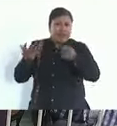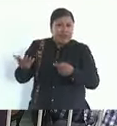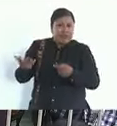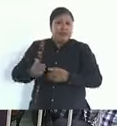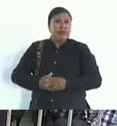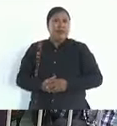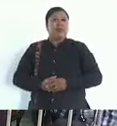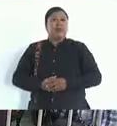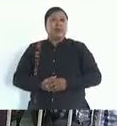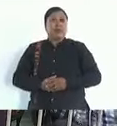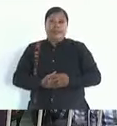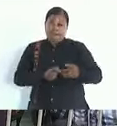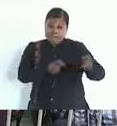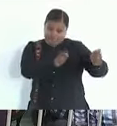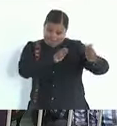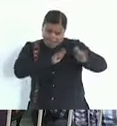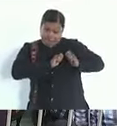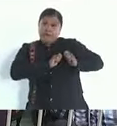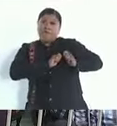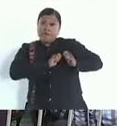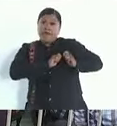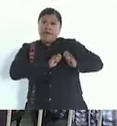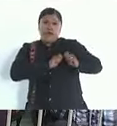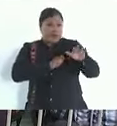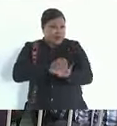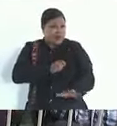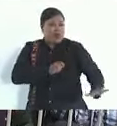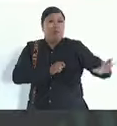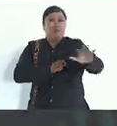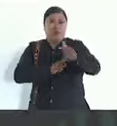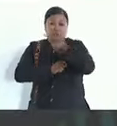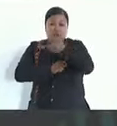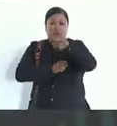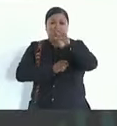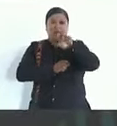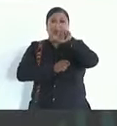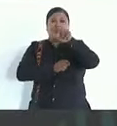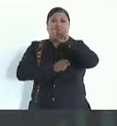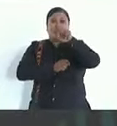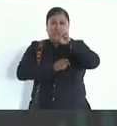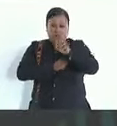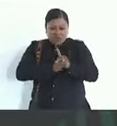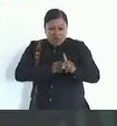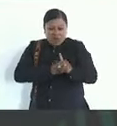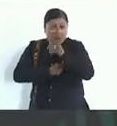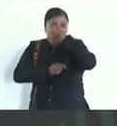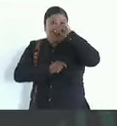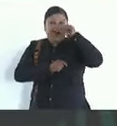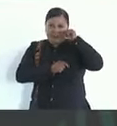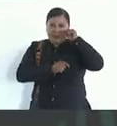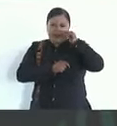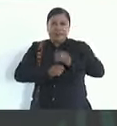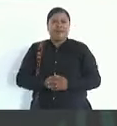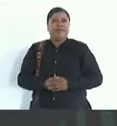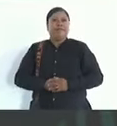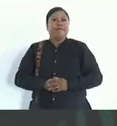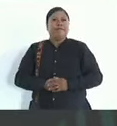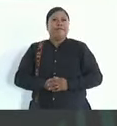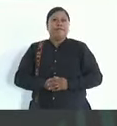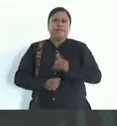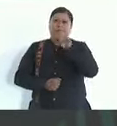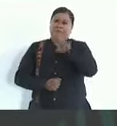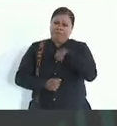En representación del pueblo de Guelatao, quiero expresar los